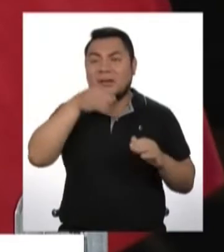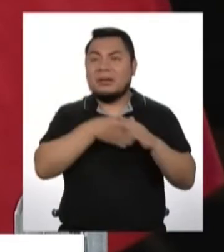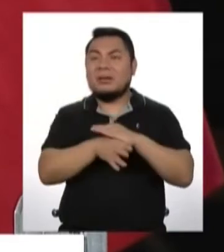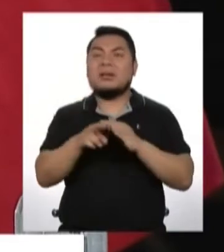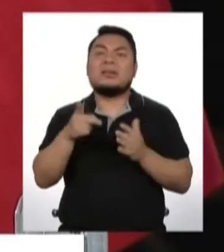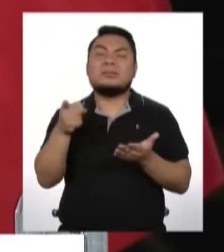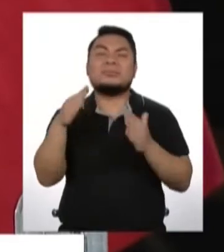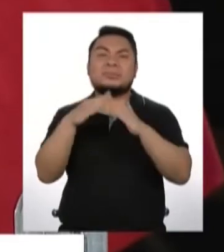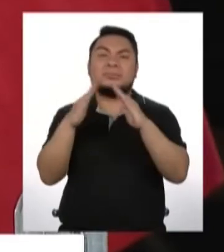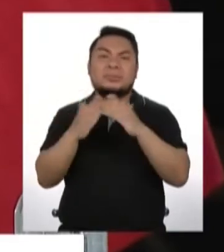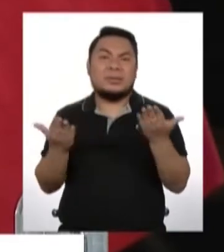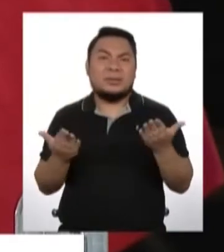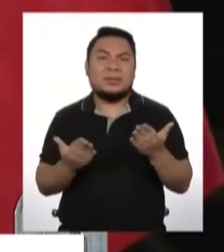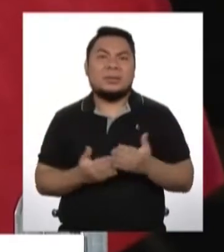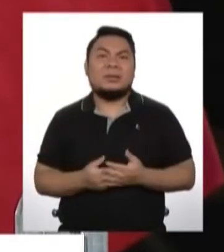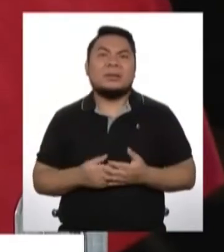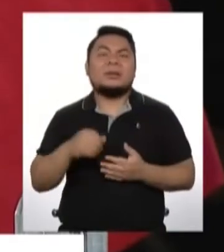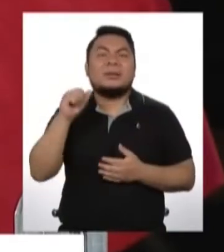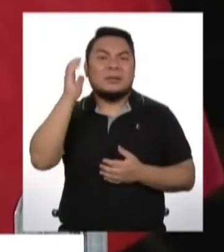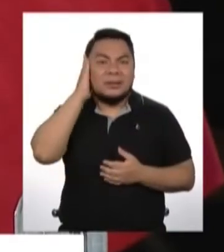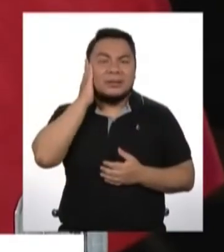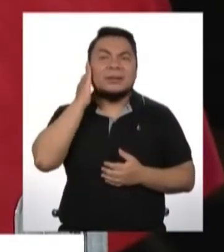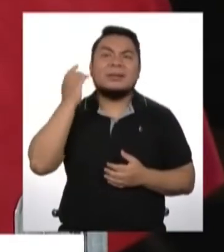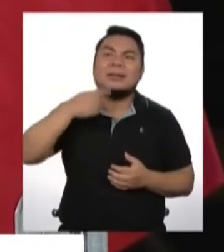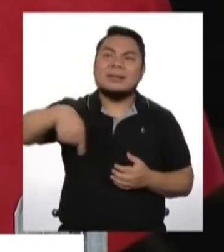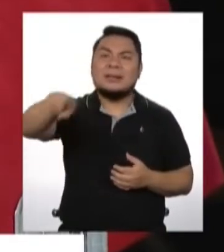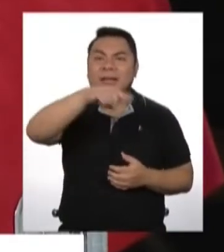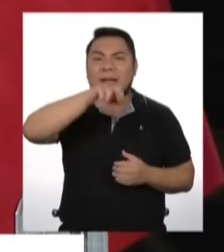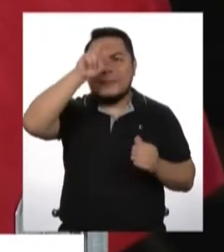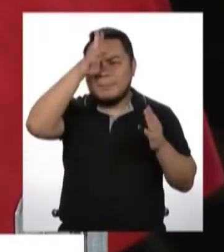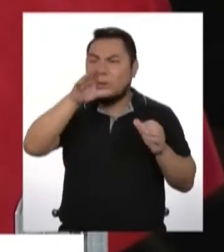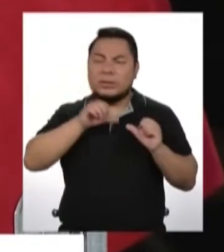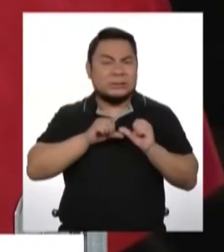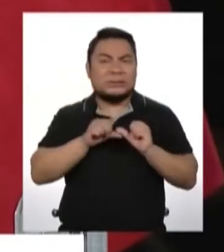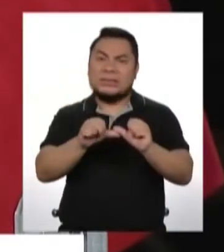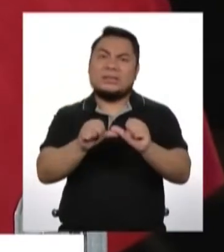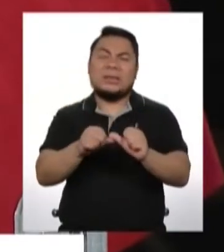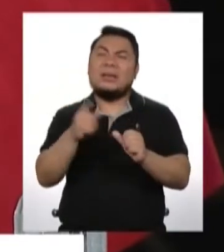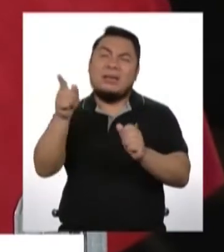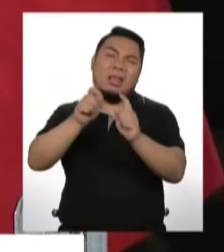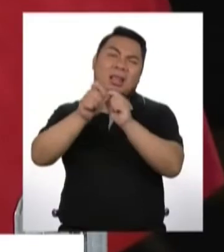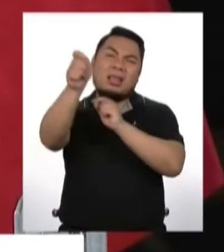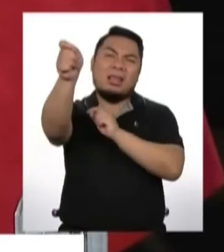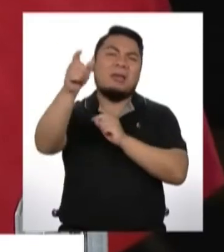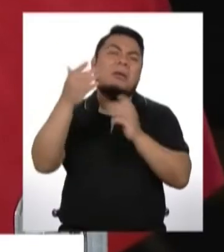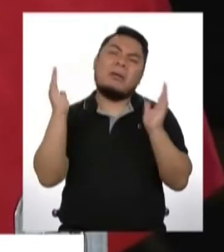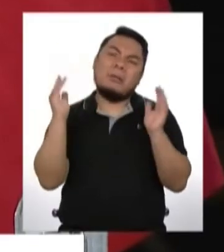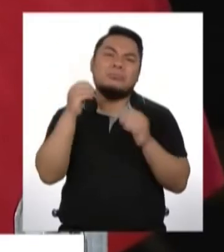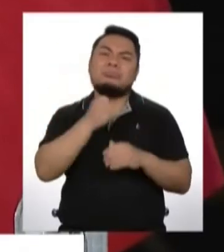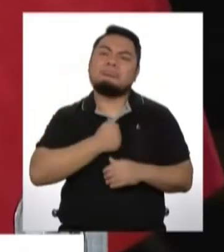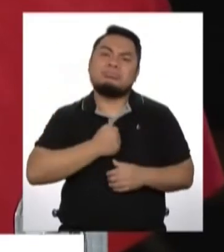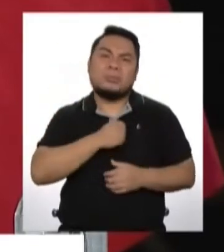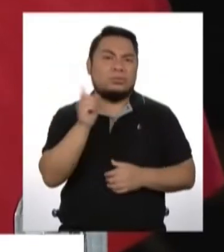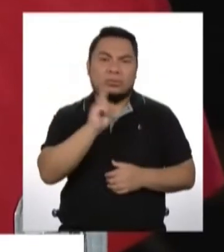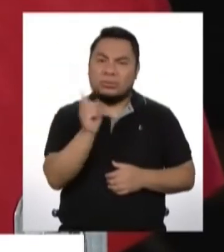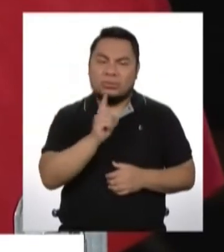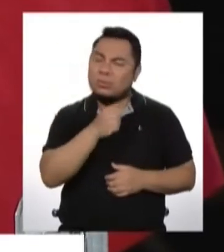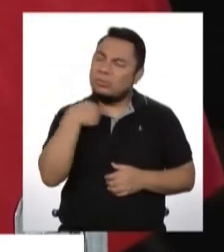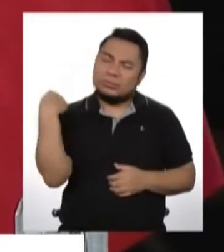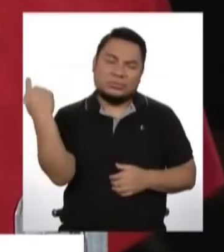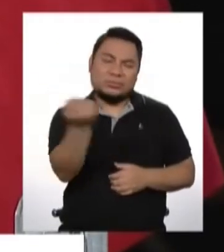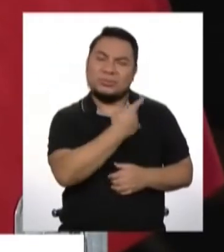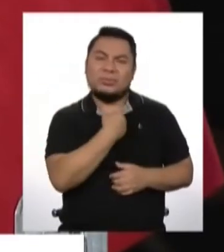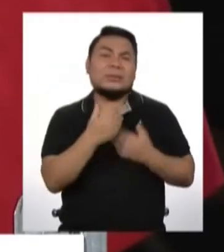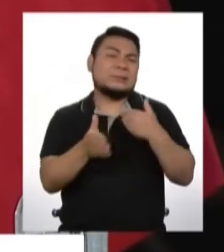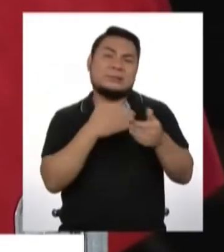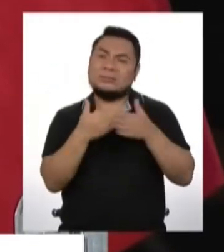su vivienda, dejan de ser peruanos. A ellos tenemos que llegar. Si no llegaron o no llegó el Estado para censarlos